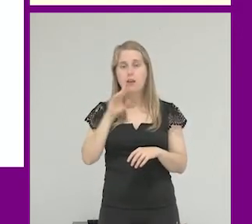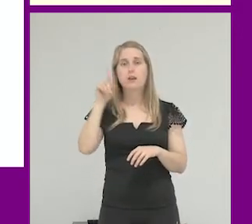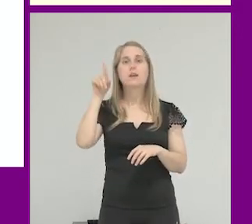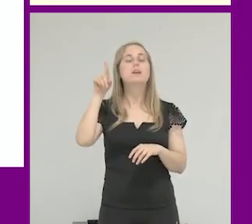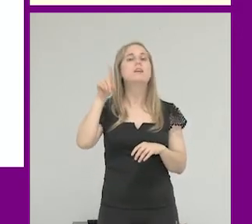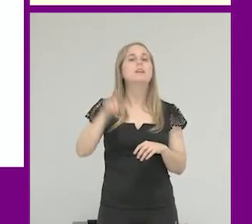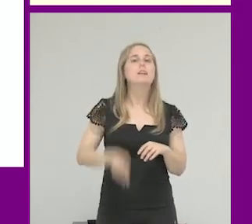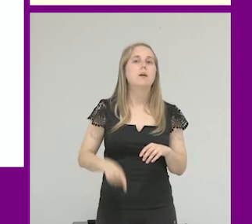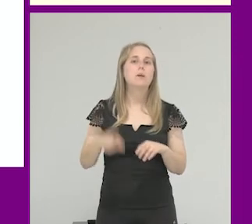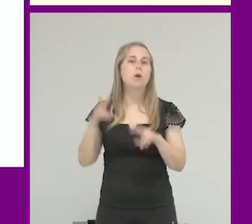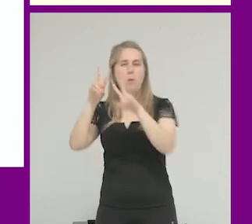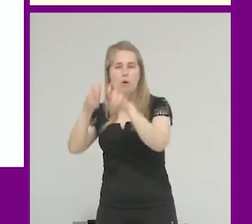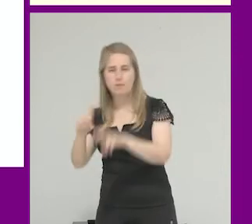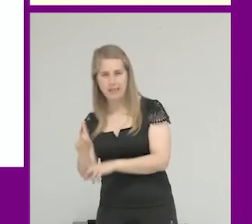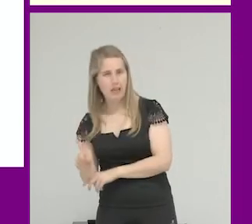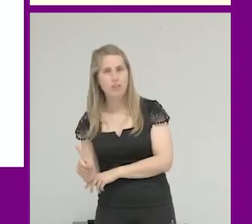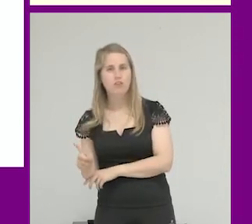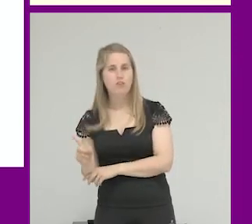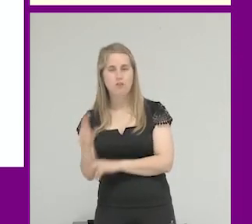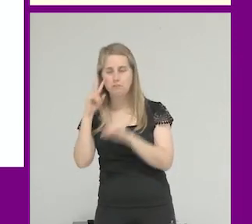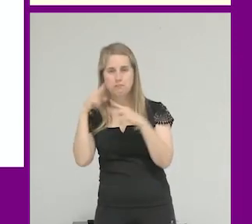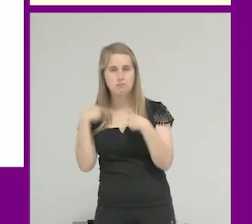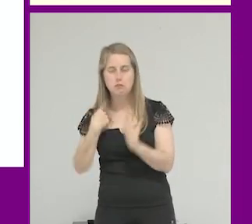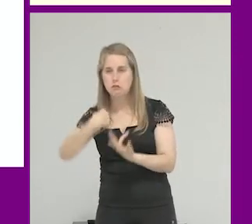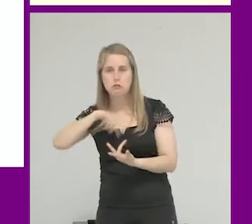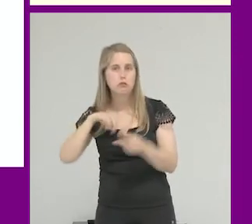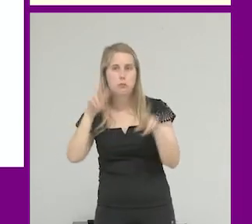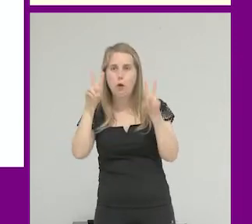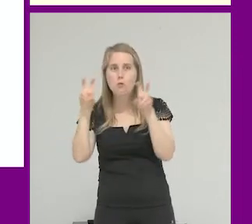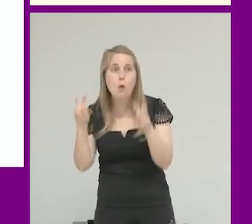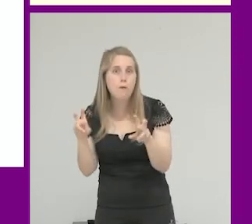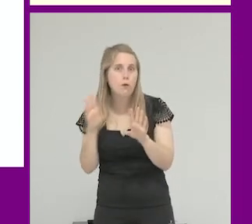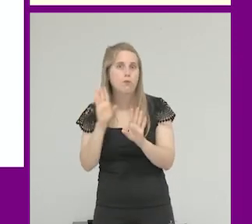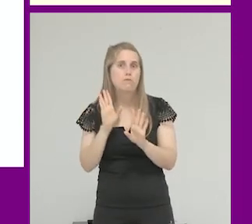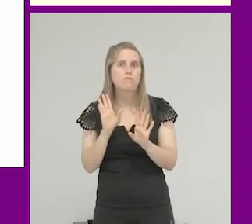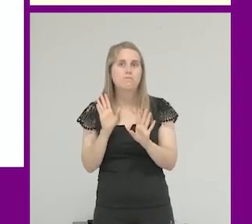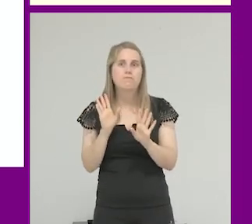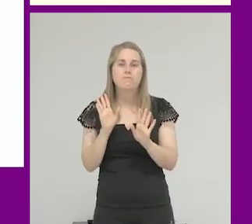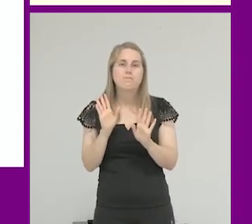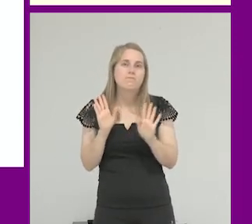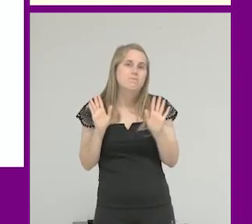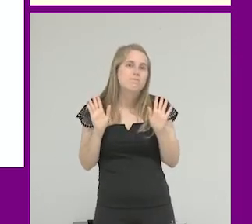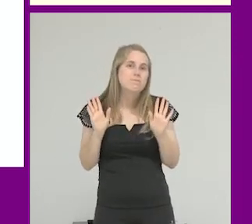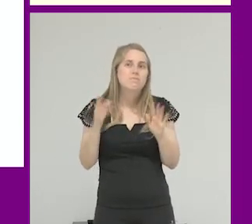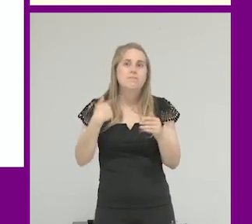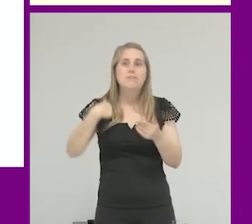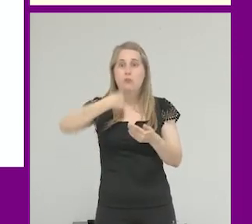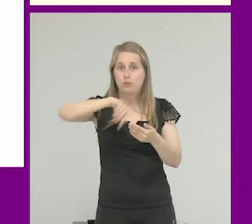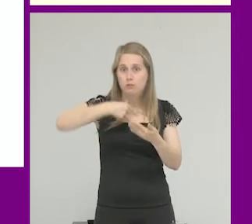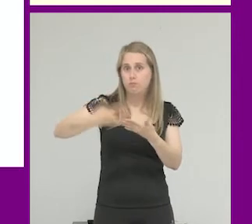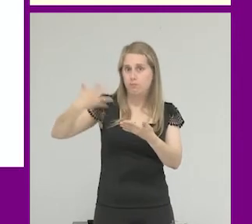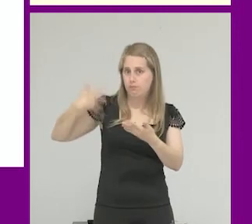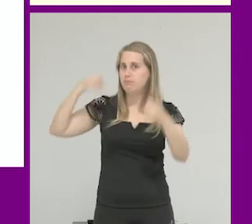ikertzaileak bezala. Ze, bueno, berria gara honetan eta bueno, asko ikasi